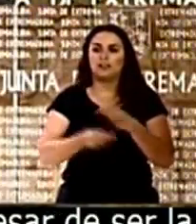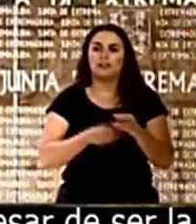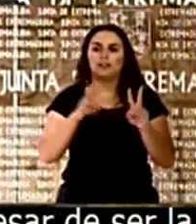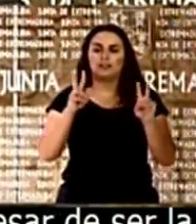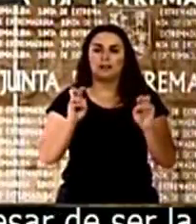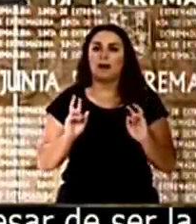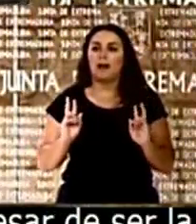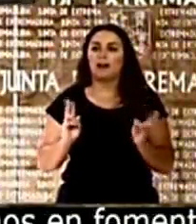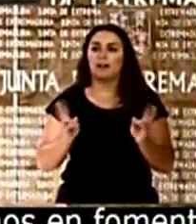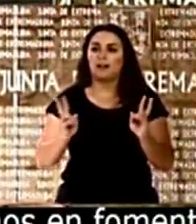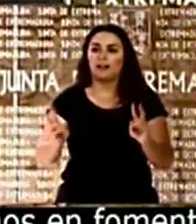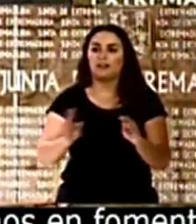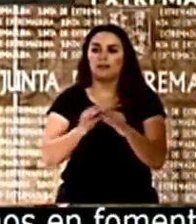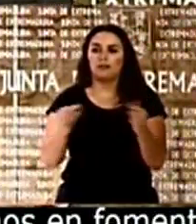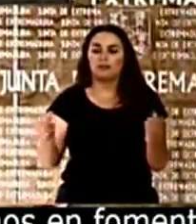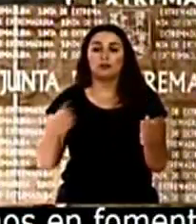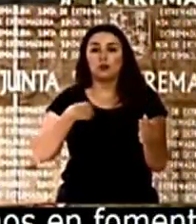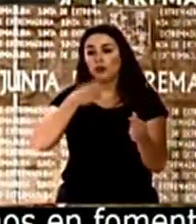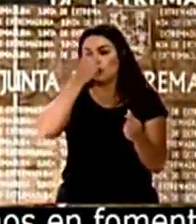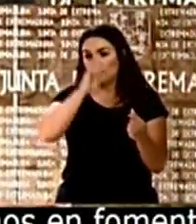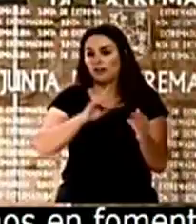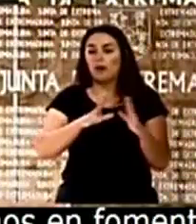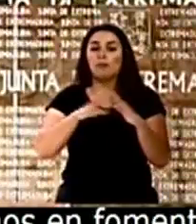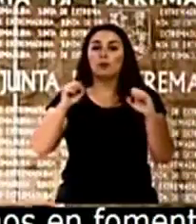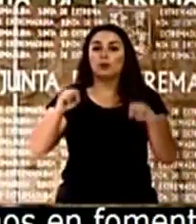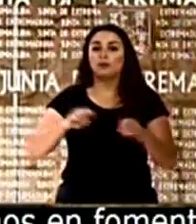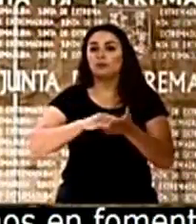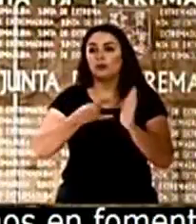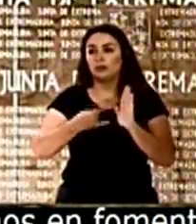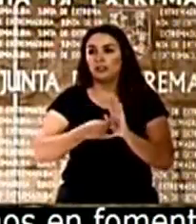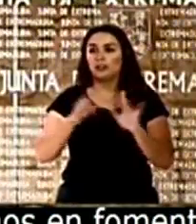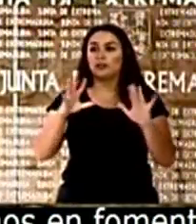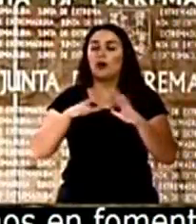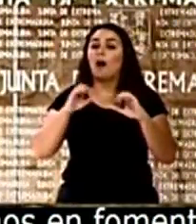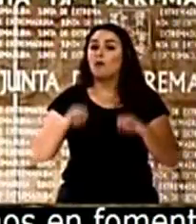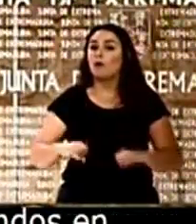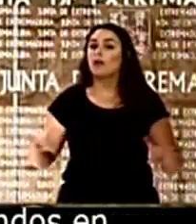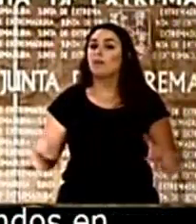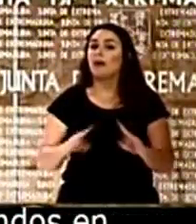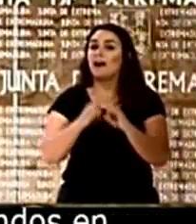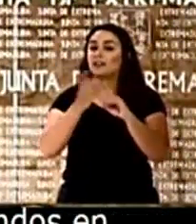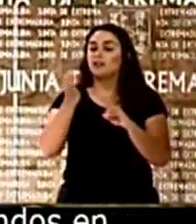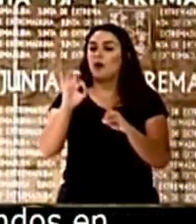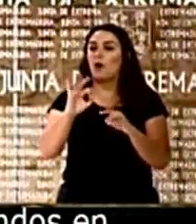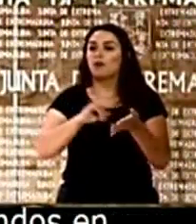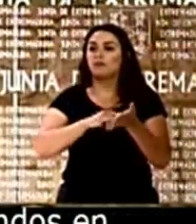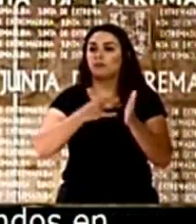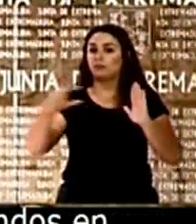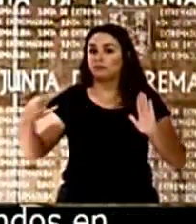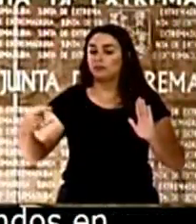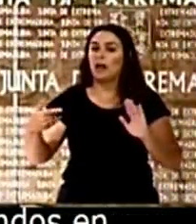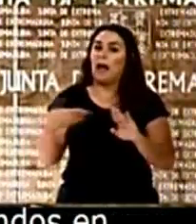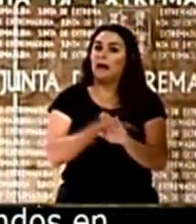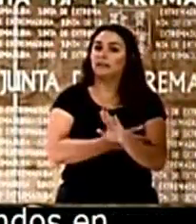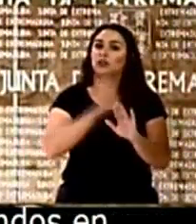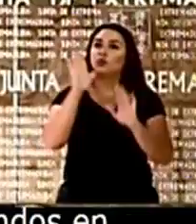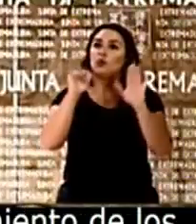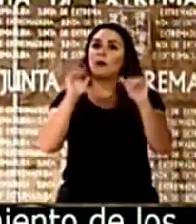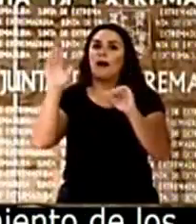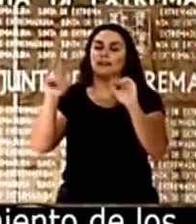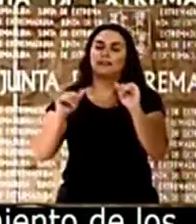energética, nada sabemos del cumplimiento de los acuerdos de París o de la neutralidad tecnológica en la subasta que tanto hemos reivindicado,